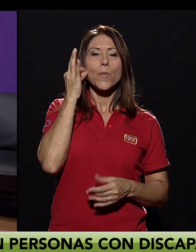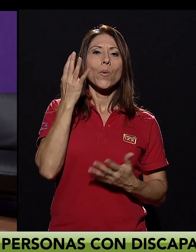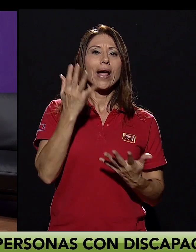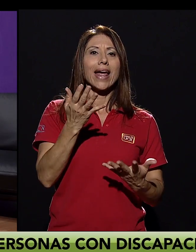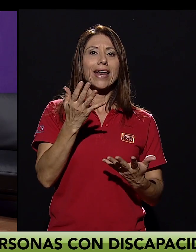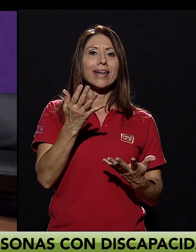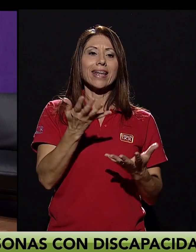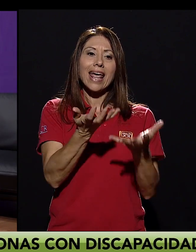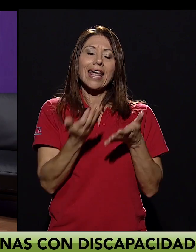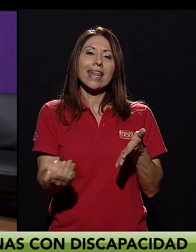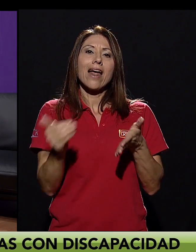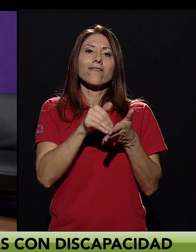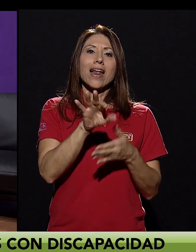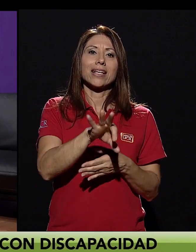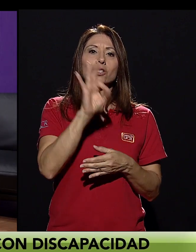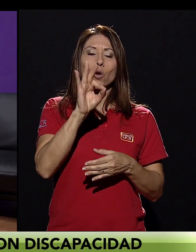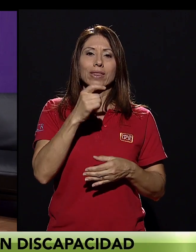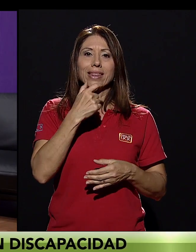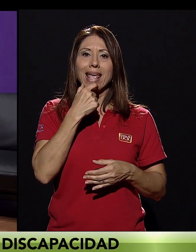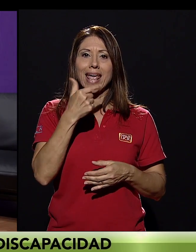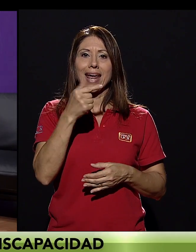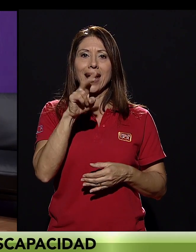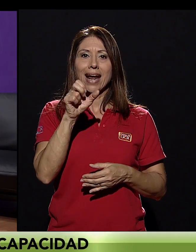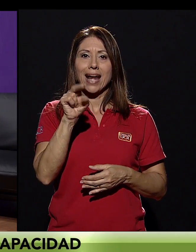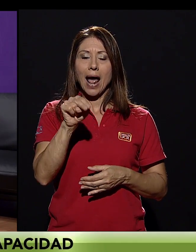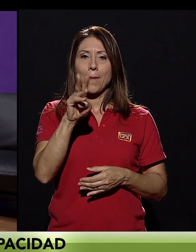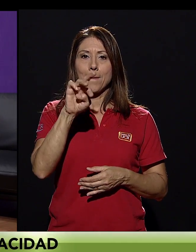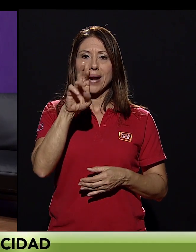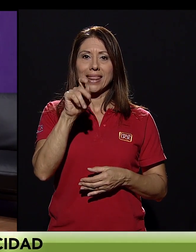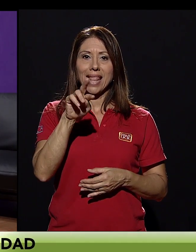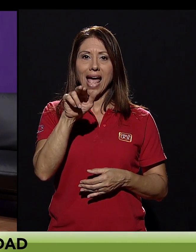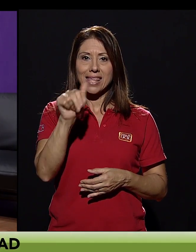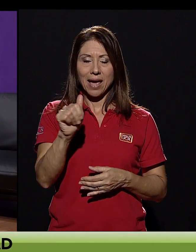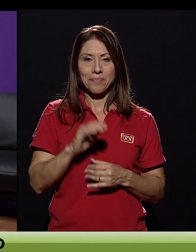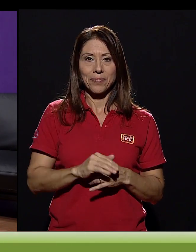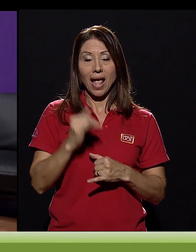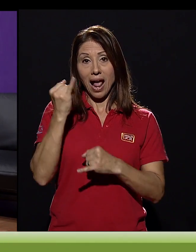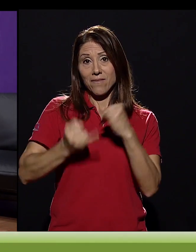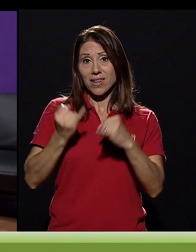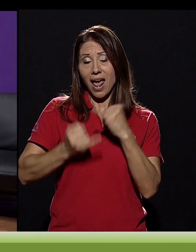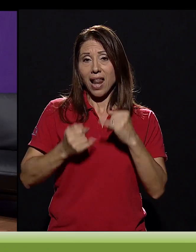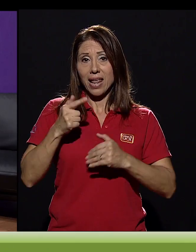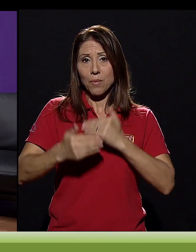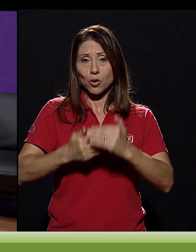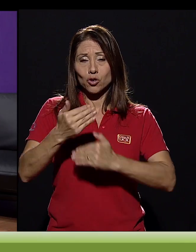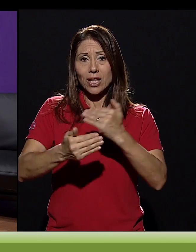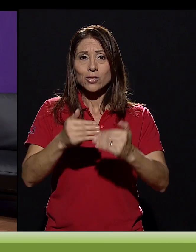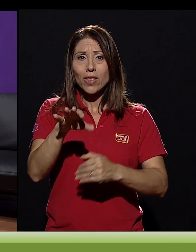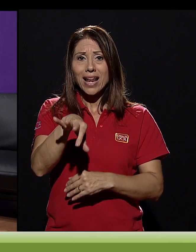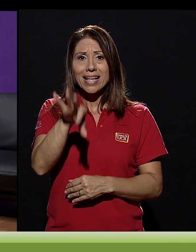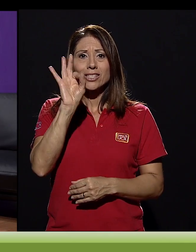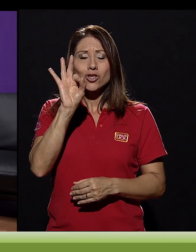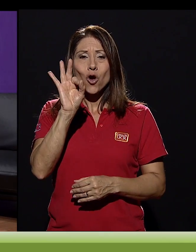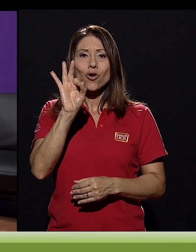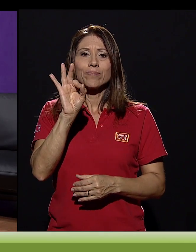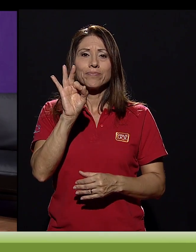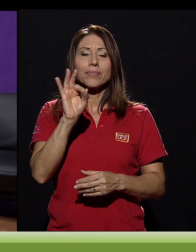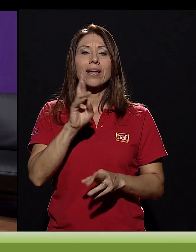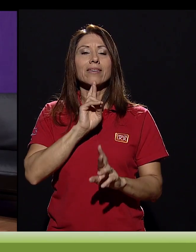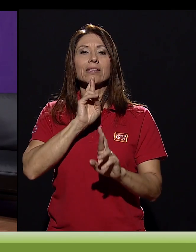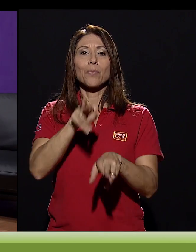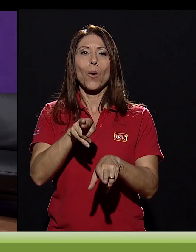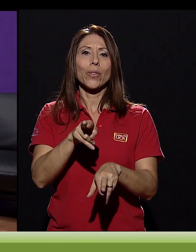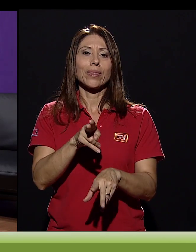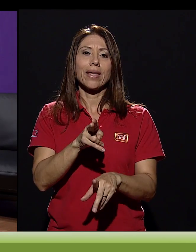era de la que quería reelección de Gran Bretaña. Al final, en el proceso de elección responde a las